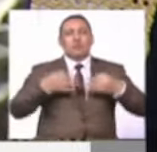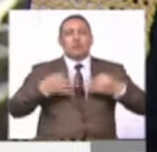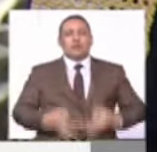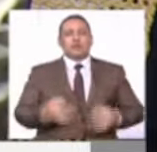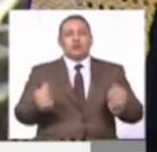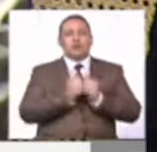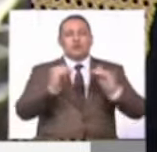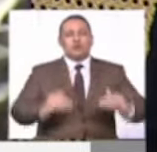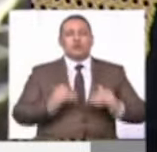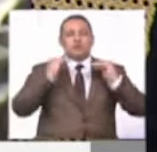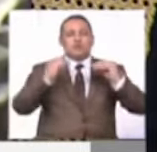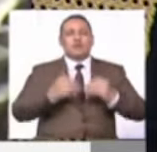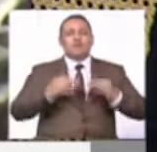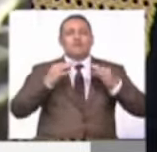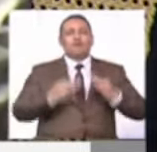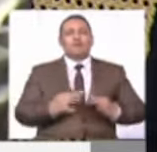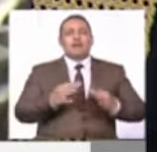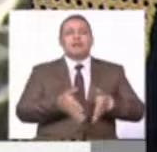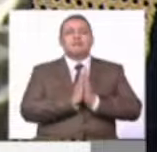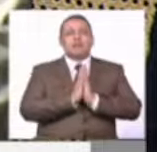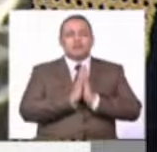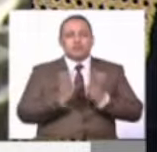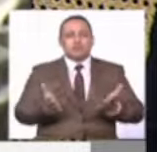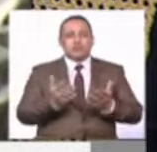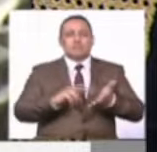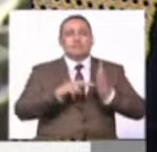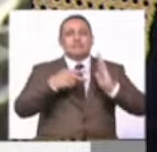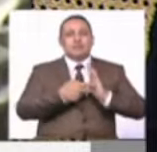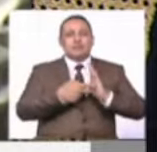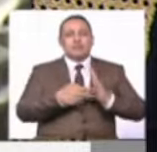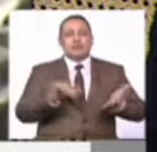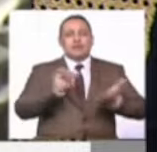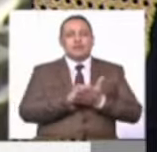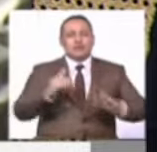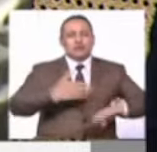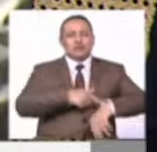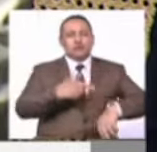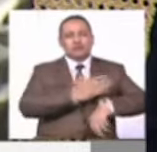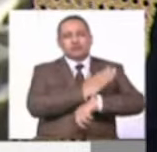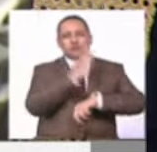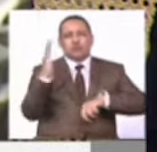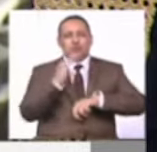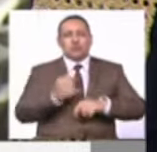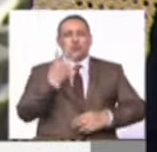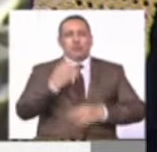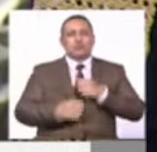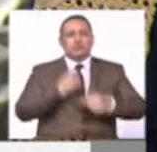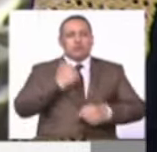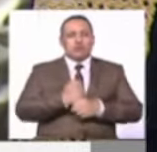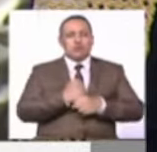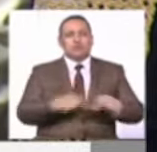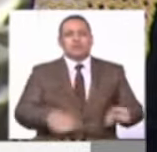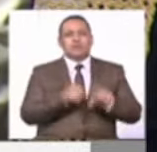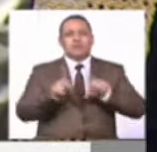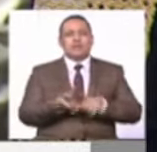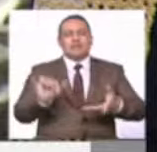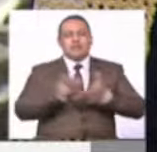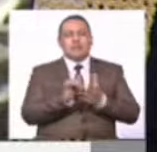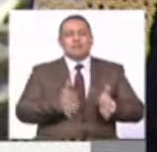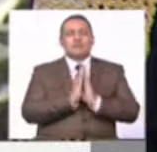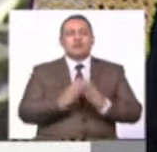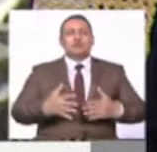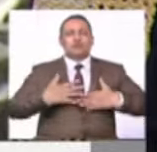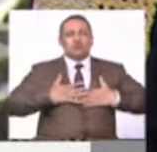los estándares males exigidos es decir a lo largo de más de 4 años hemos venido cumpliendo